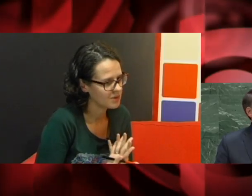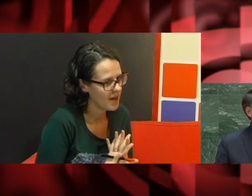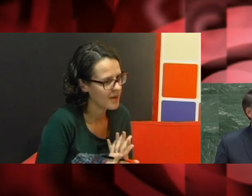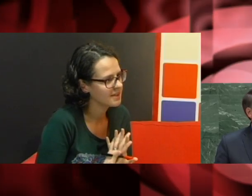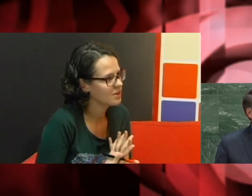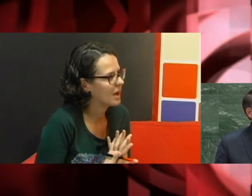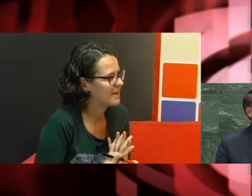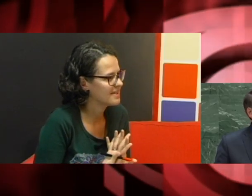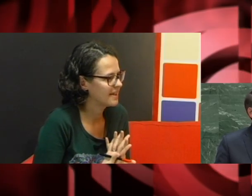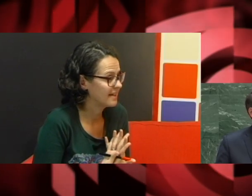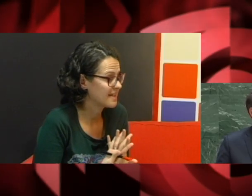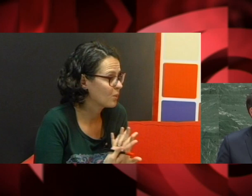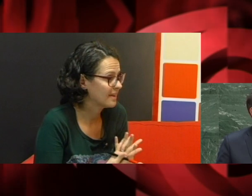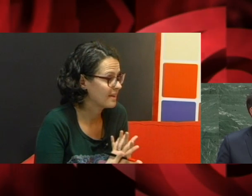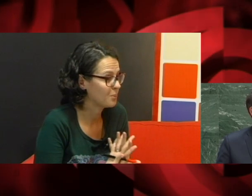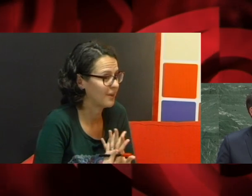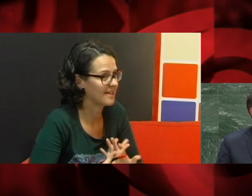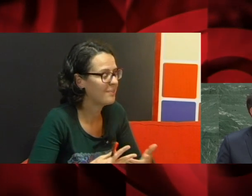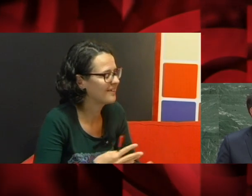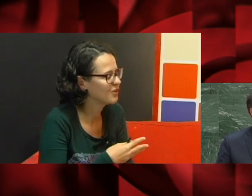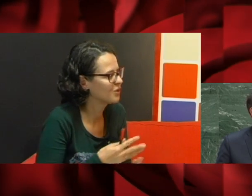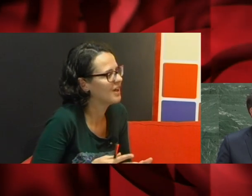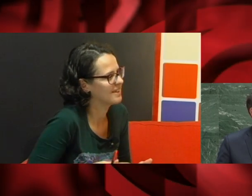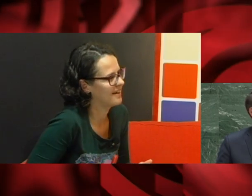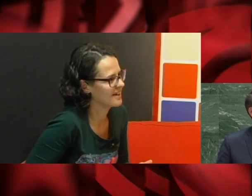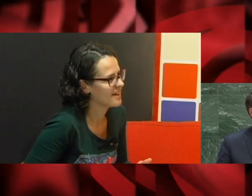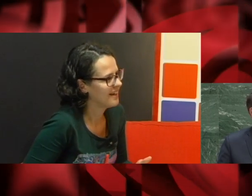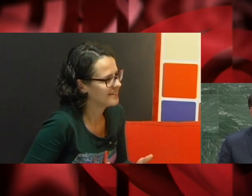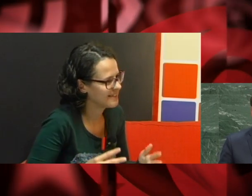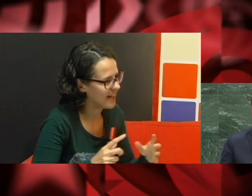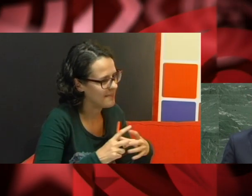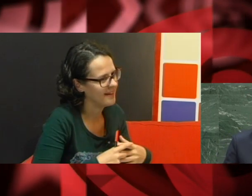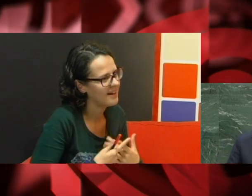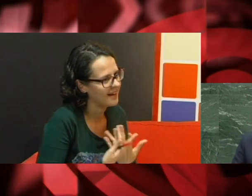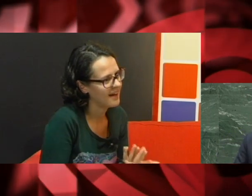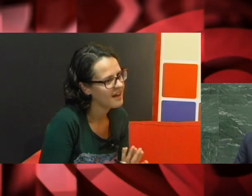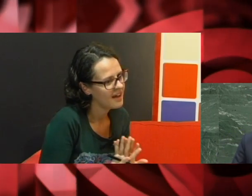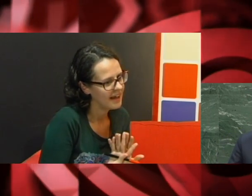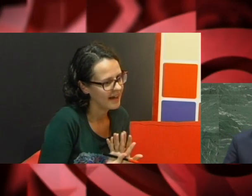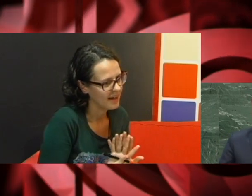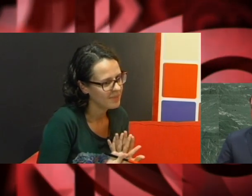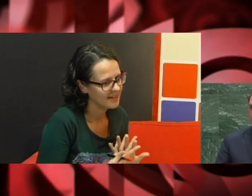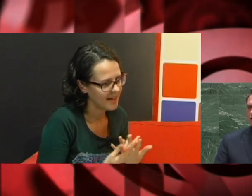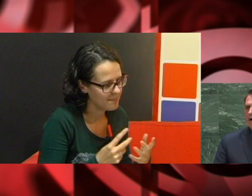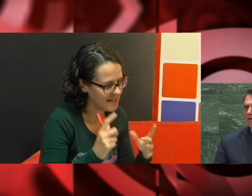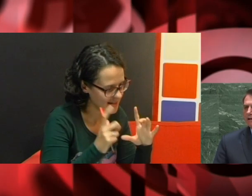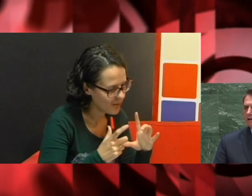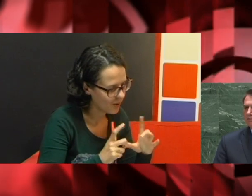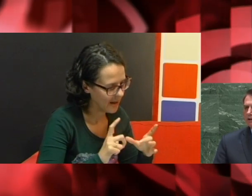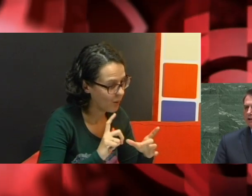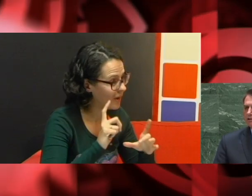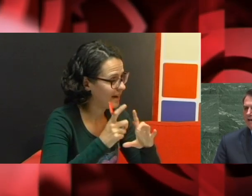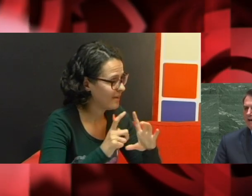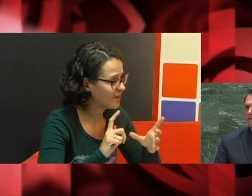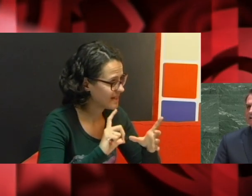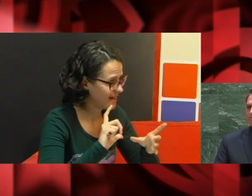largo de la historia no hayan sido capaces de darse cuenta de esto porque se han perdido en todas las guerras es así la manera en la que han en la que han planteado pensado